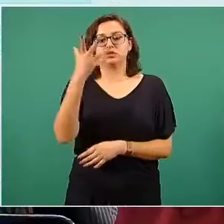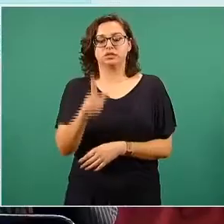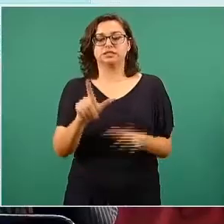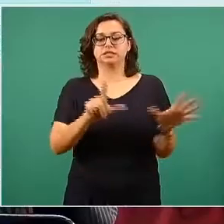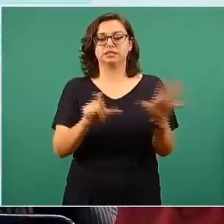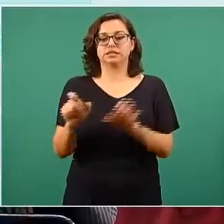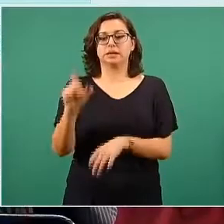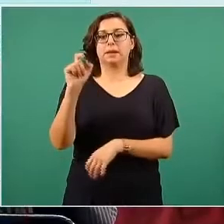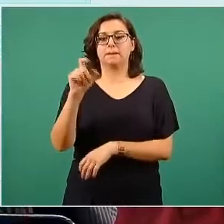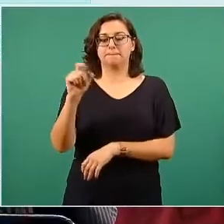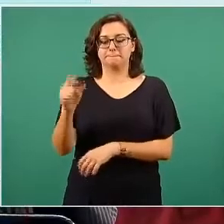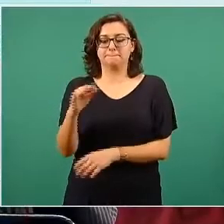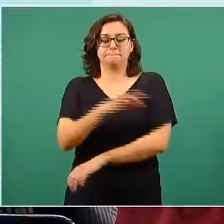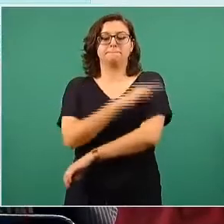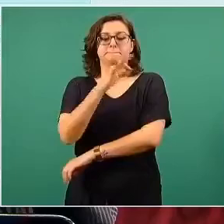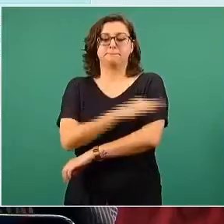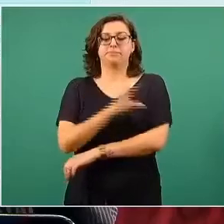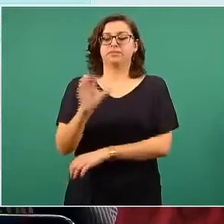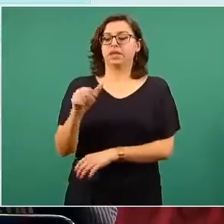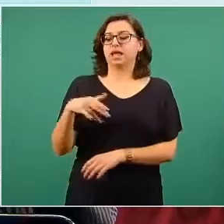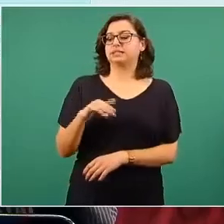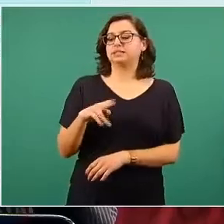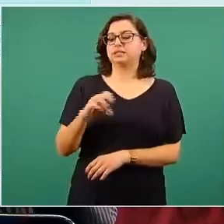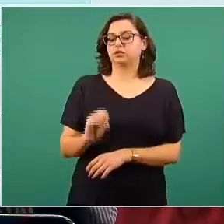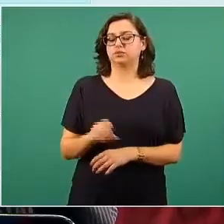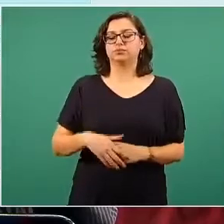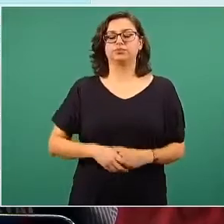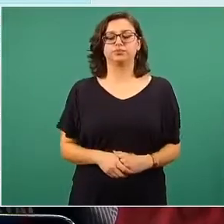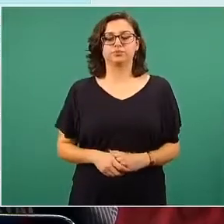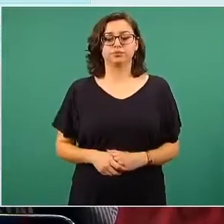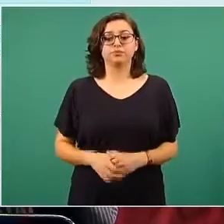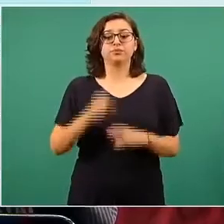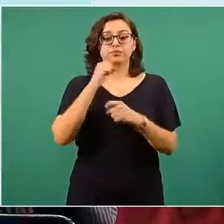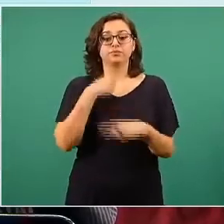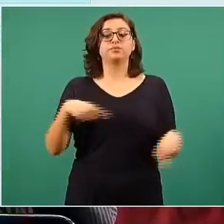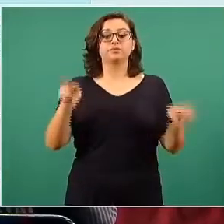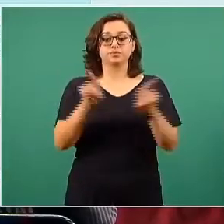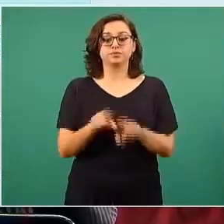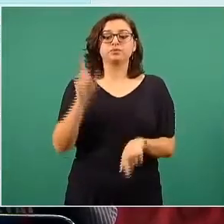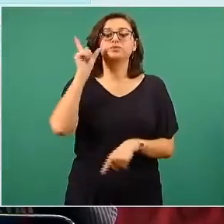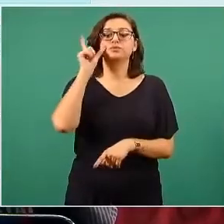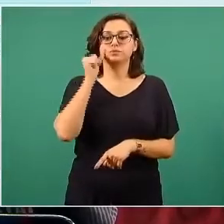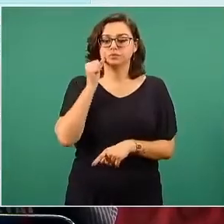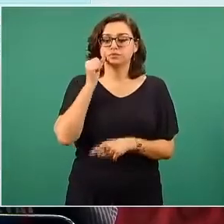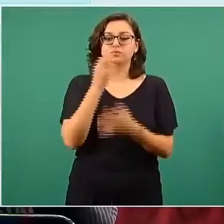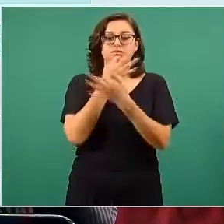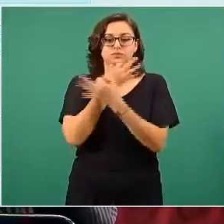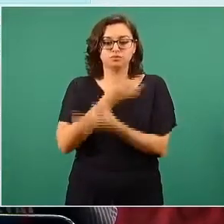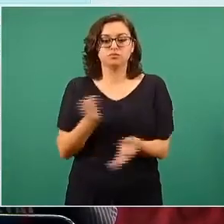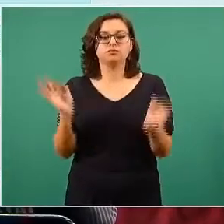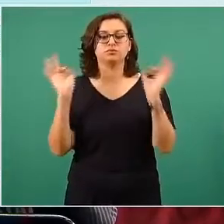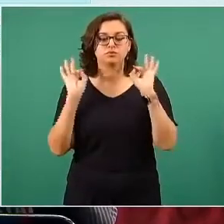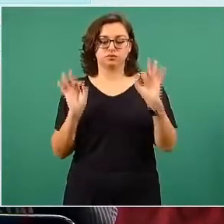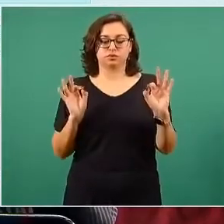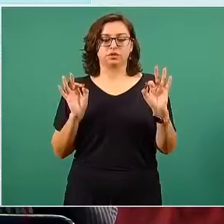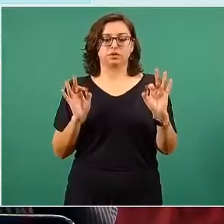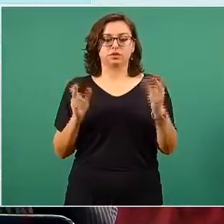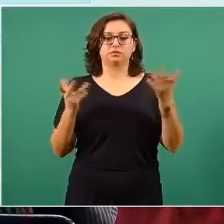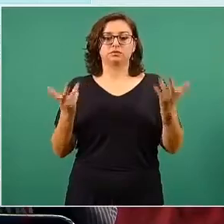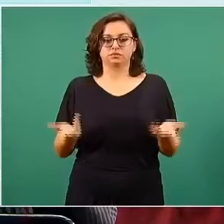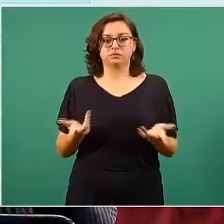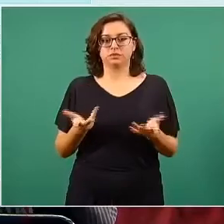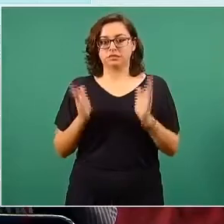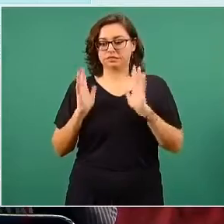2.110.720 de la vacuna CanSino. También tenemos, lo anunciaremos mañana formalmente, que hoy está culminando el proceso